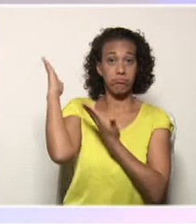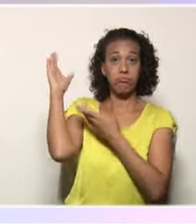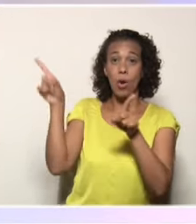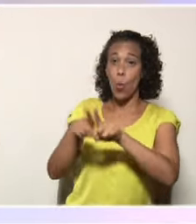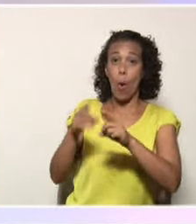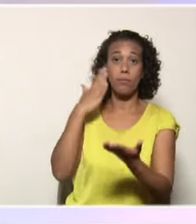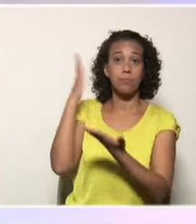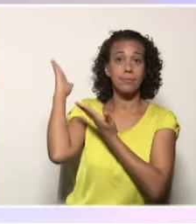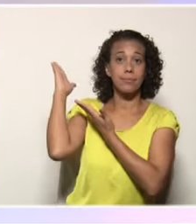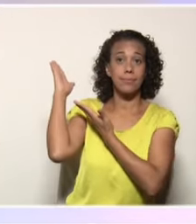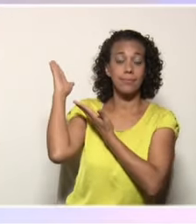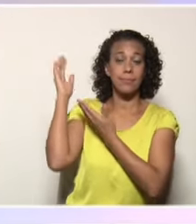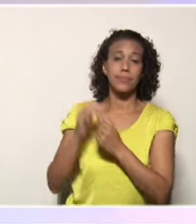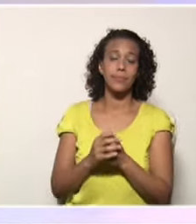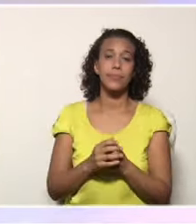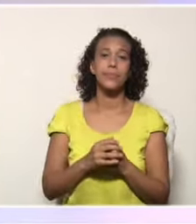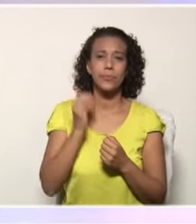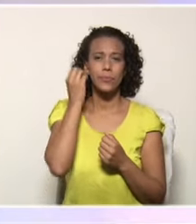subiendo nuestro cuerpo.